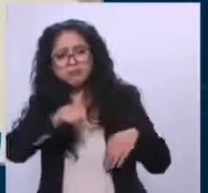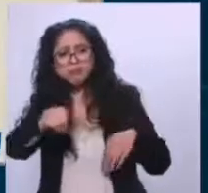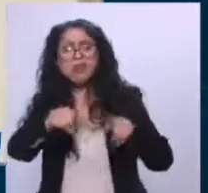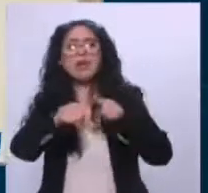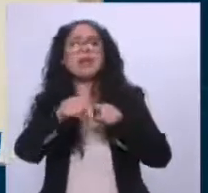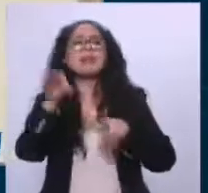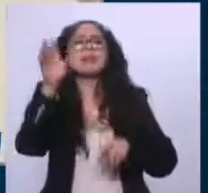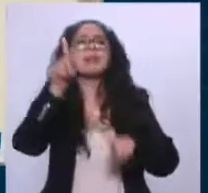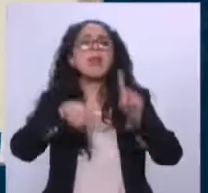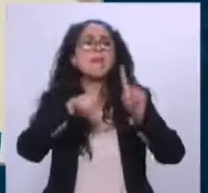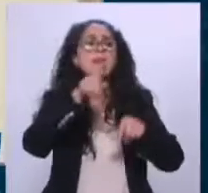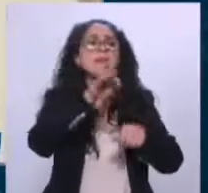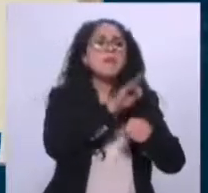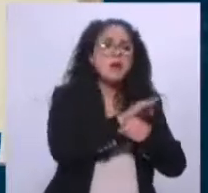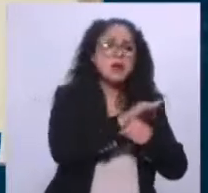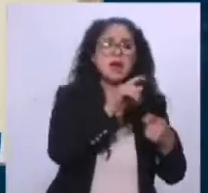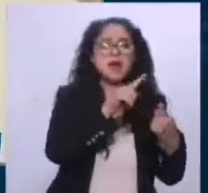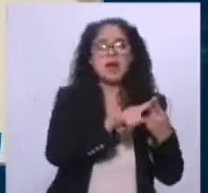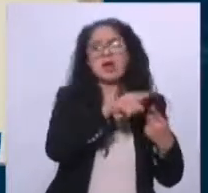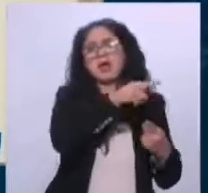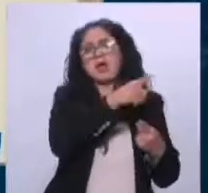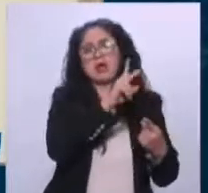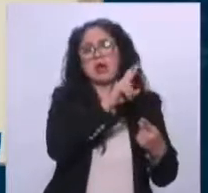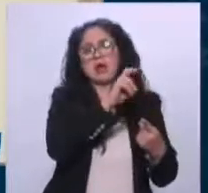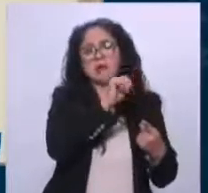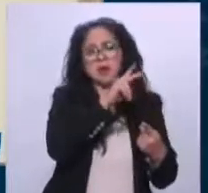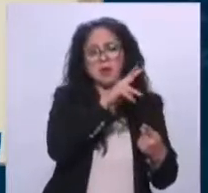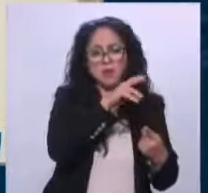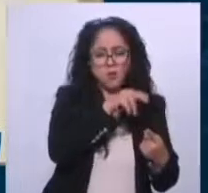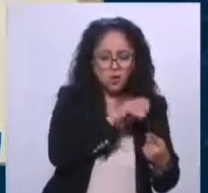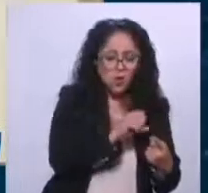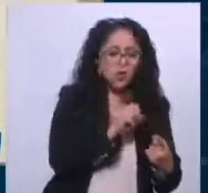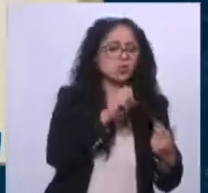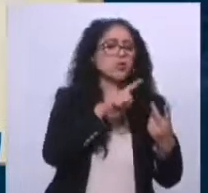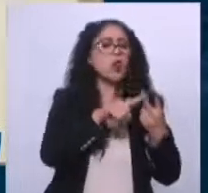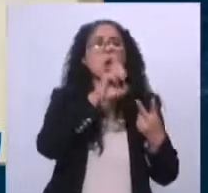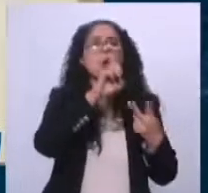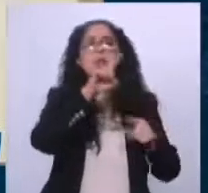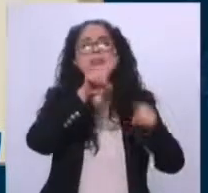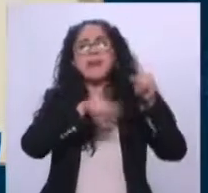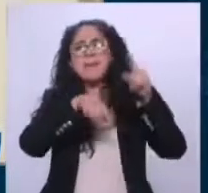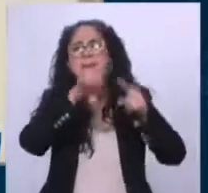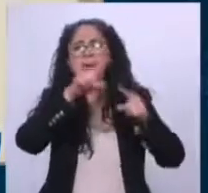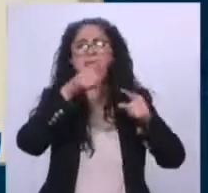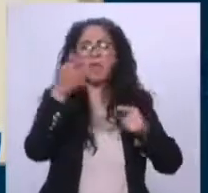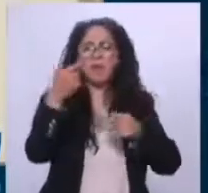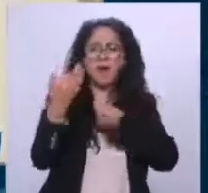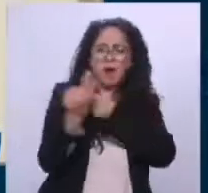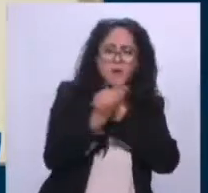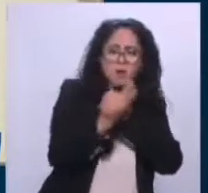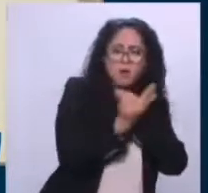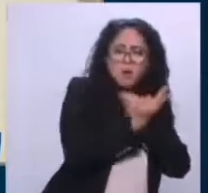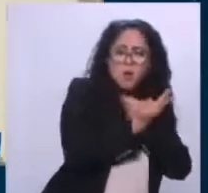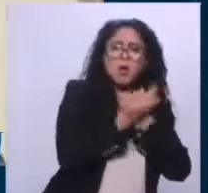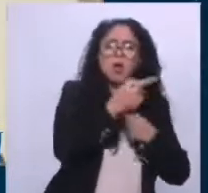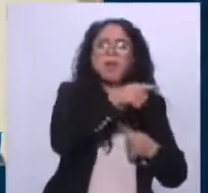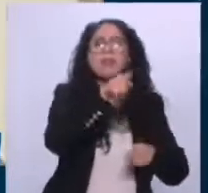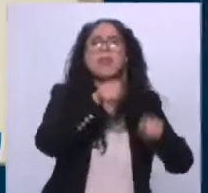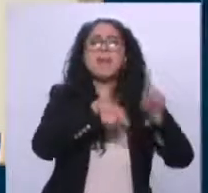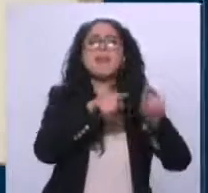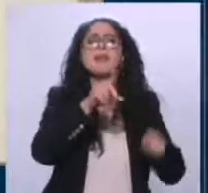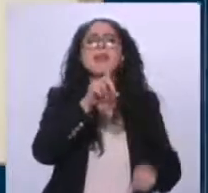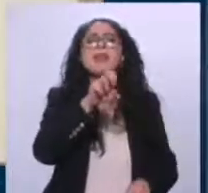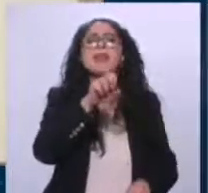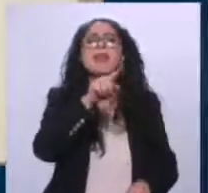acuerdos reparatorios, pueden optar por criterios de oportunidad, por suspensiones condicionales del procedimiento. Todo va a depender de qué tipo de delito se trate